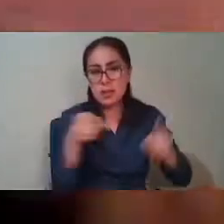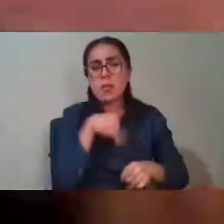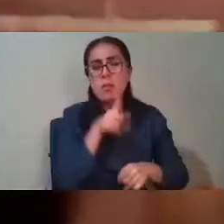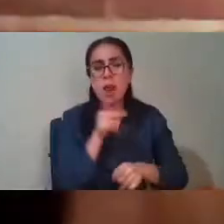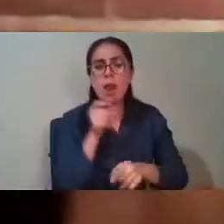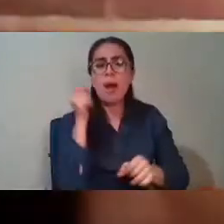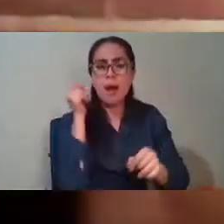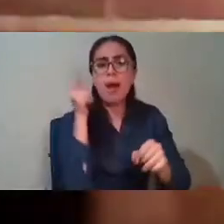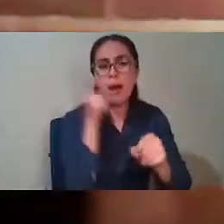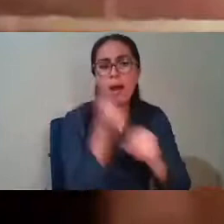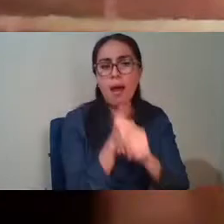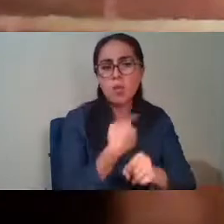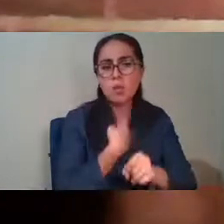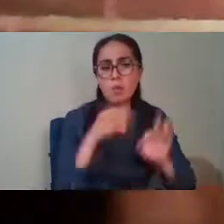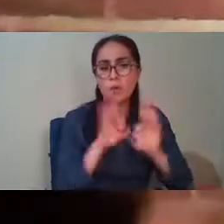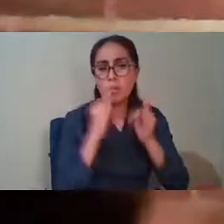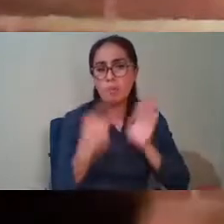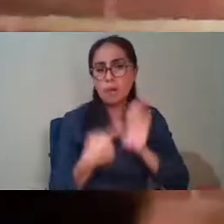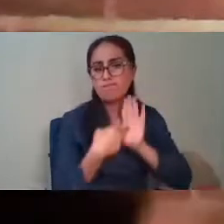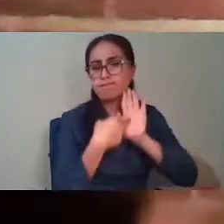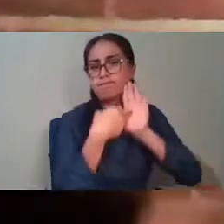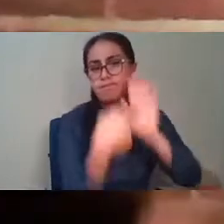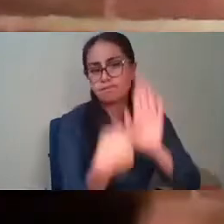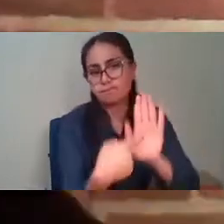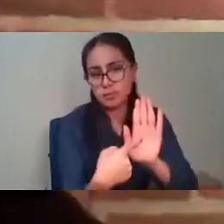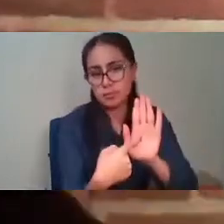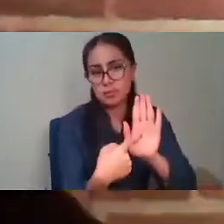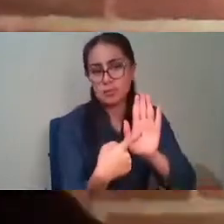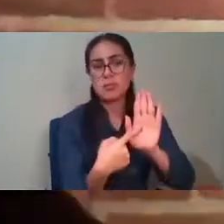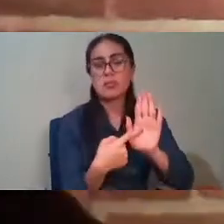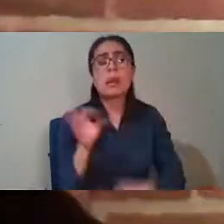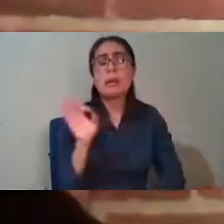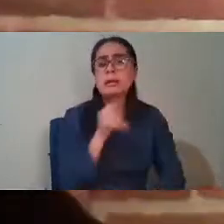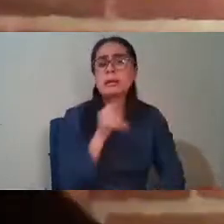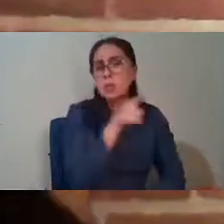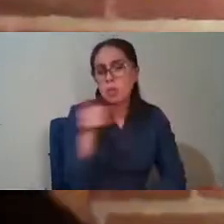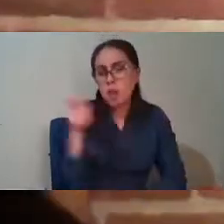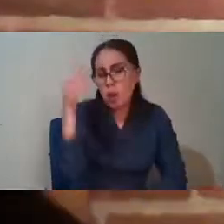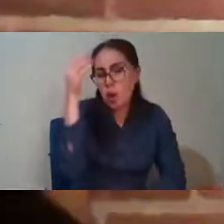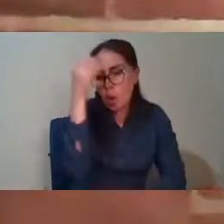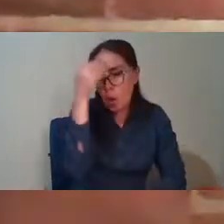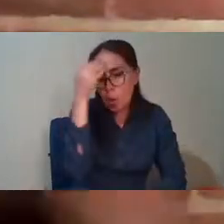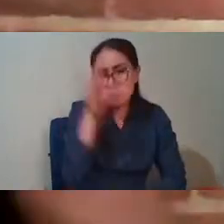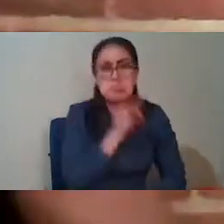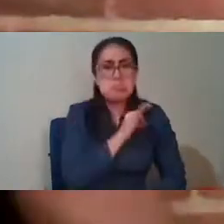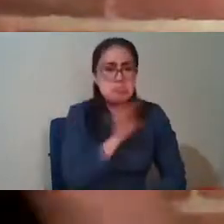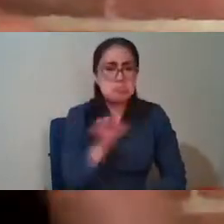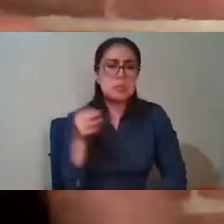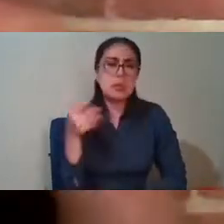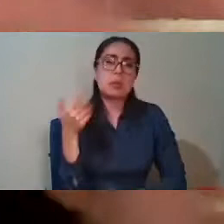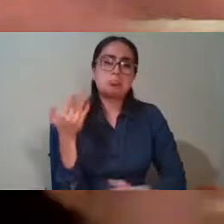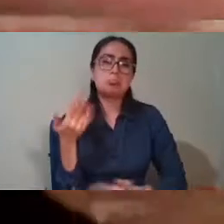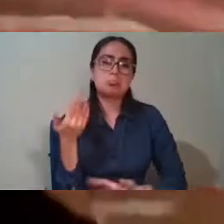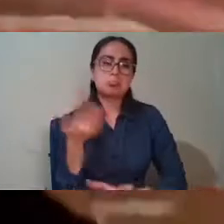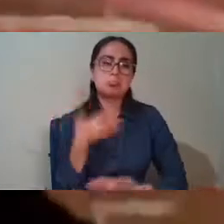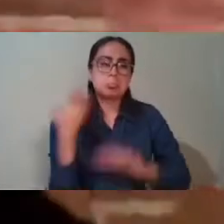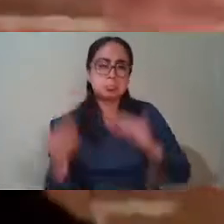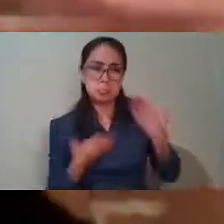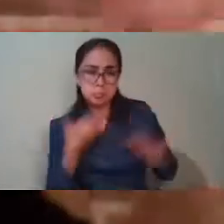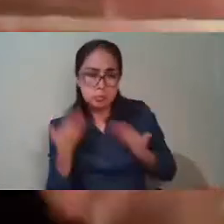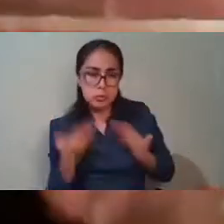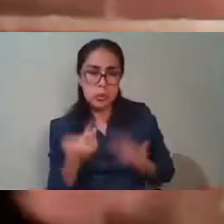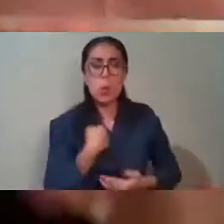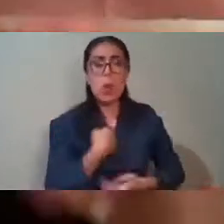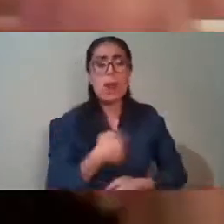las transmito de manera vulgar, pero que si ustedes tienen algún conocimiento podrán disfrutarlo. Yo las veo siempre acompañado de